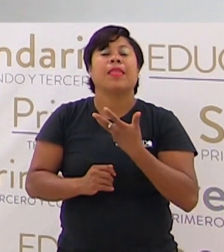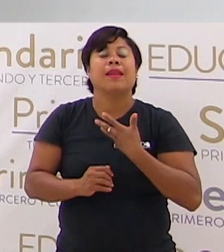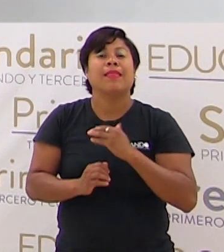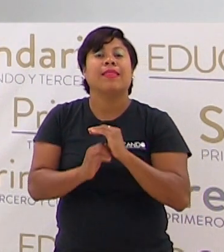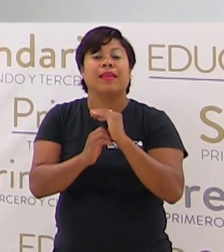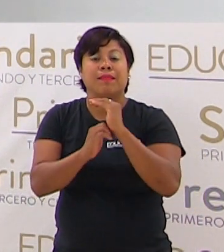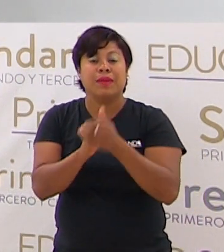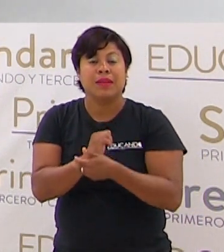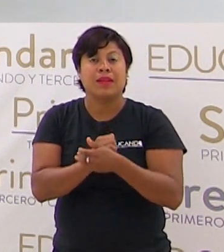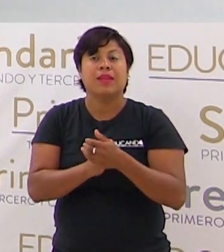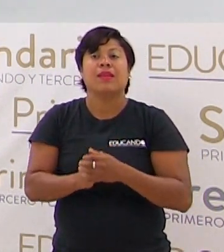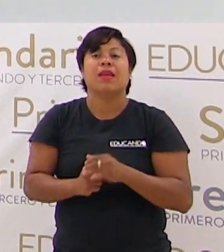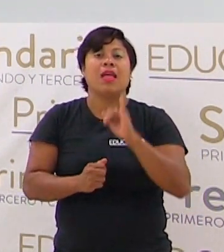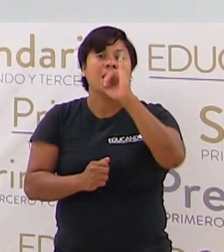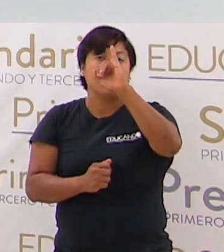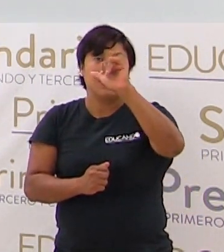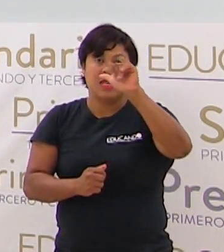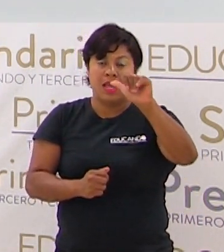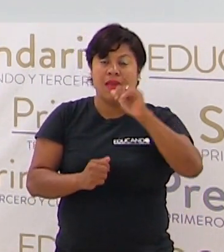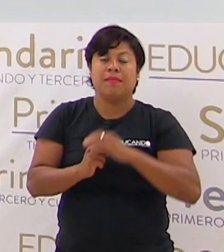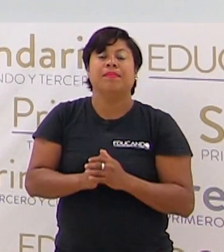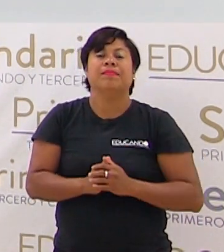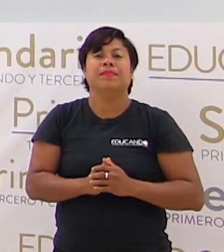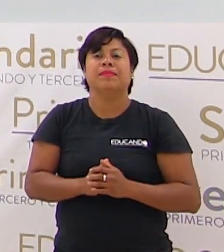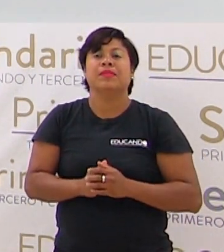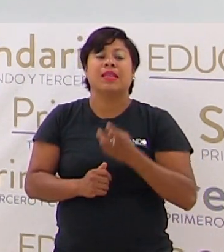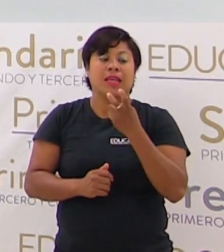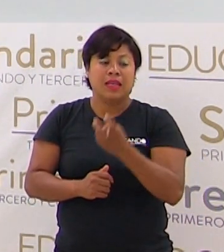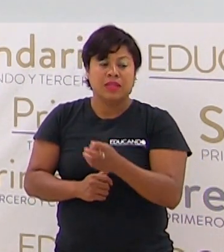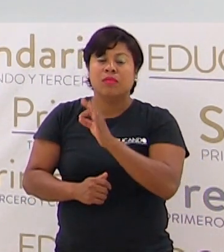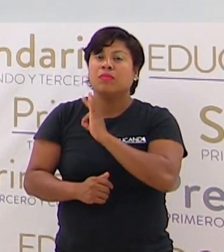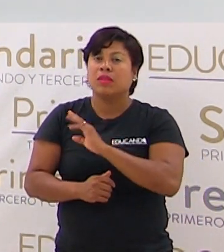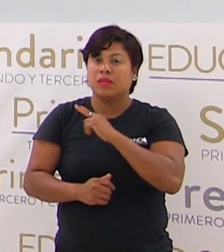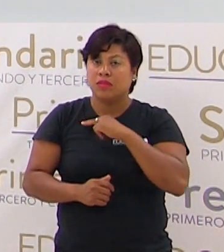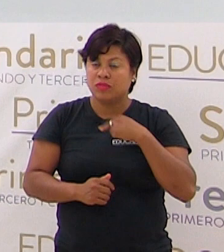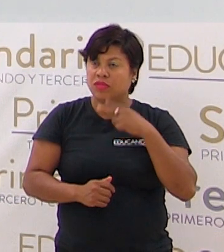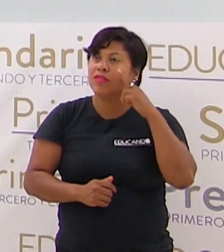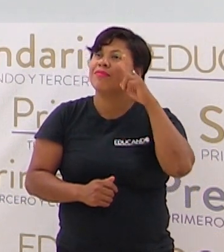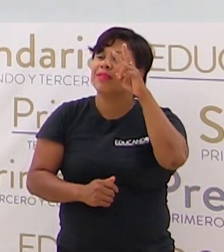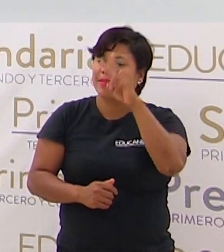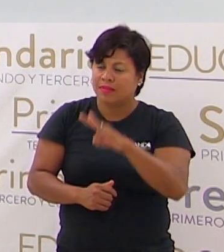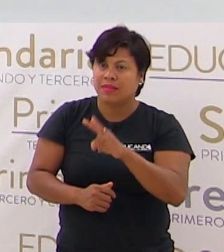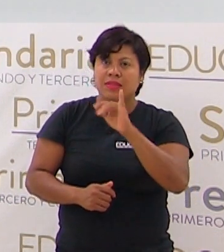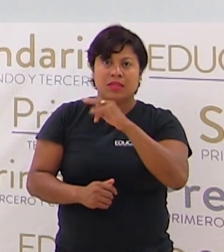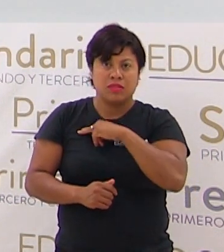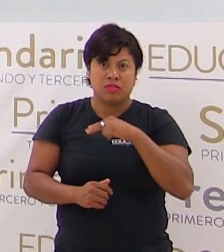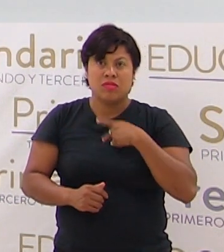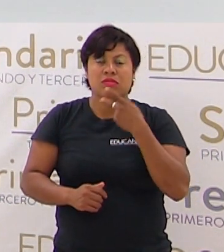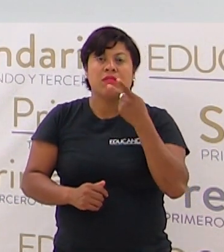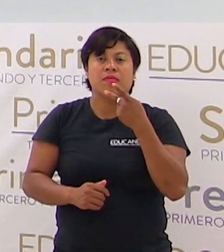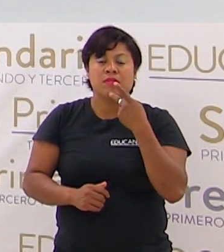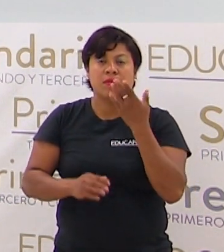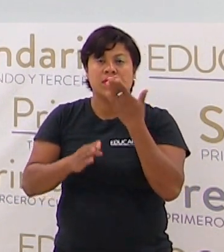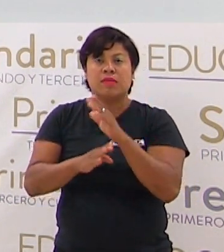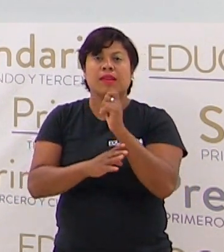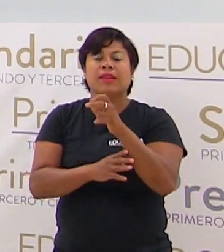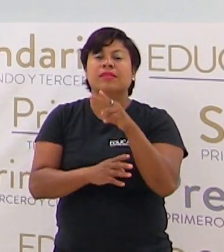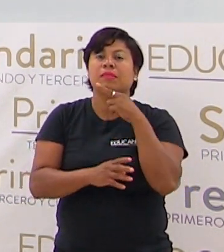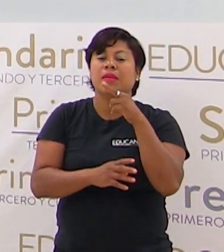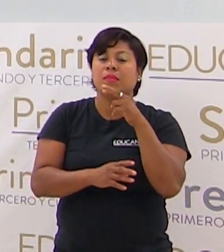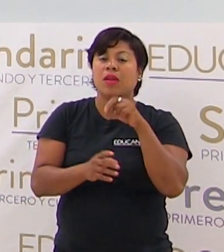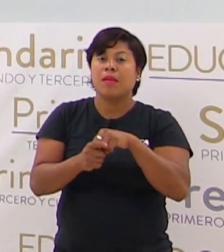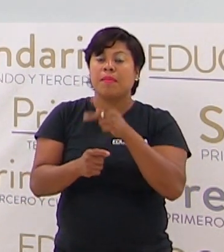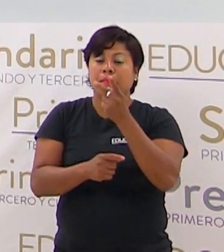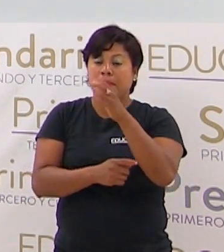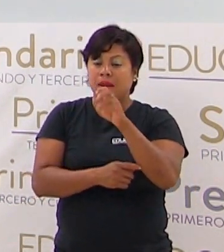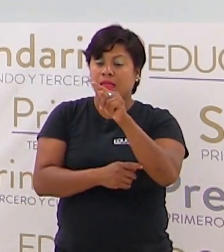tienen terminación en ia, bien, y eso nos permite darnos cuenta si estamos hablando de lo que es un verbo en